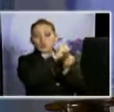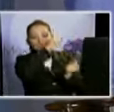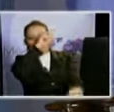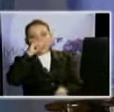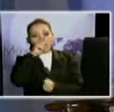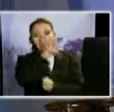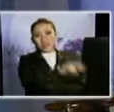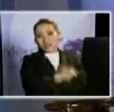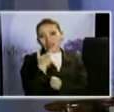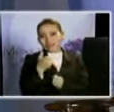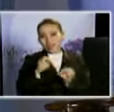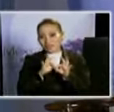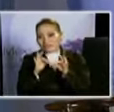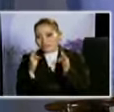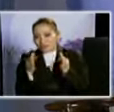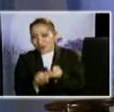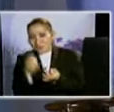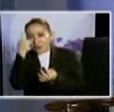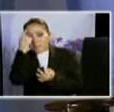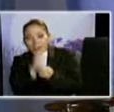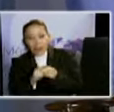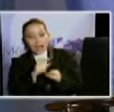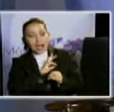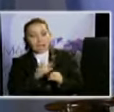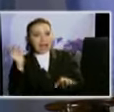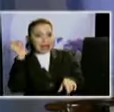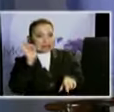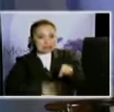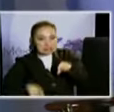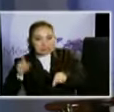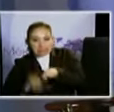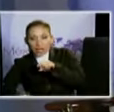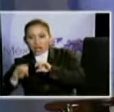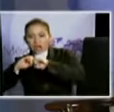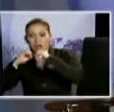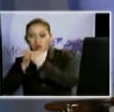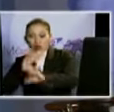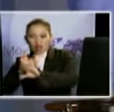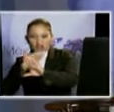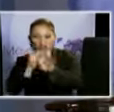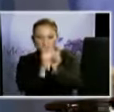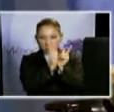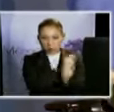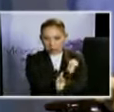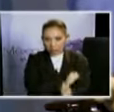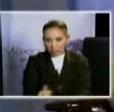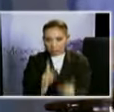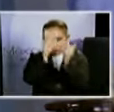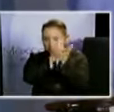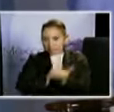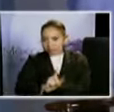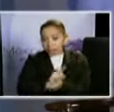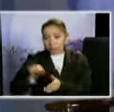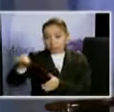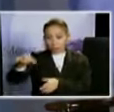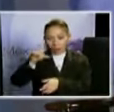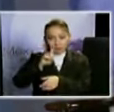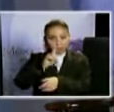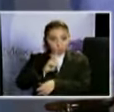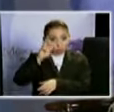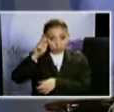desarrollaron esas estrategias para poder combatir estas organizaciones criminales. Lo que te dicen los médicos, en verdad,